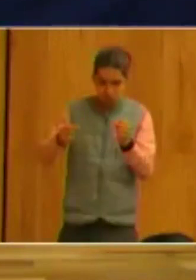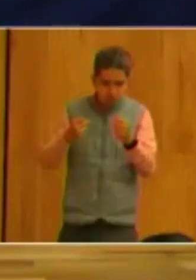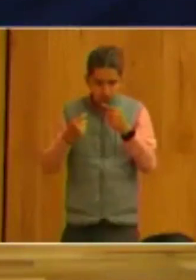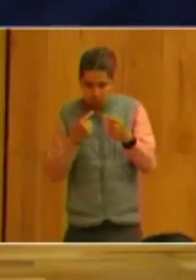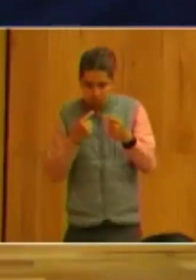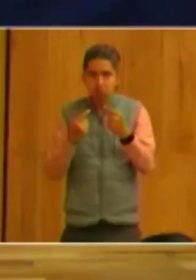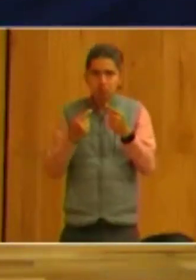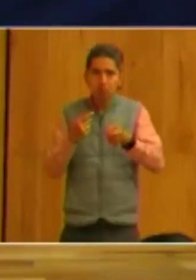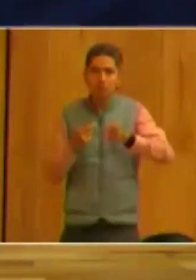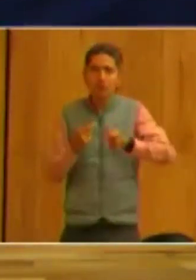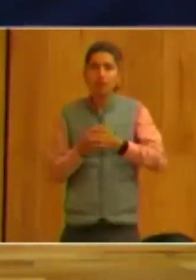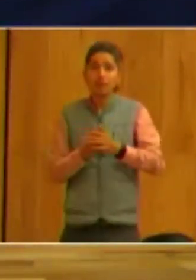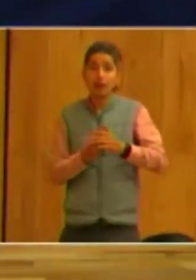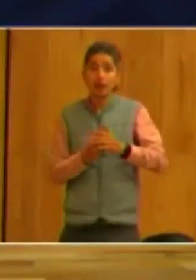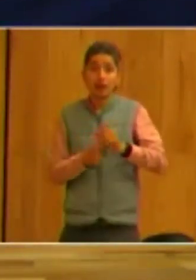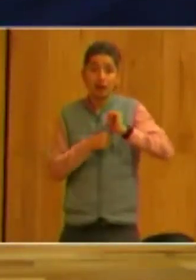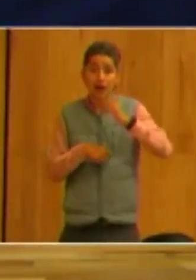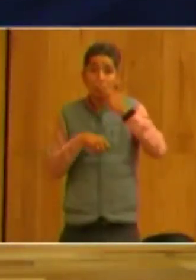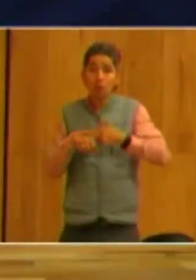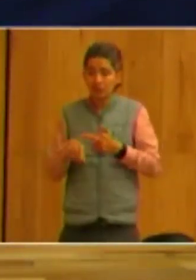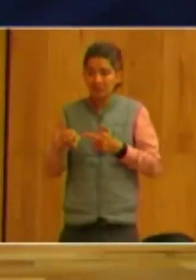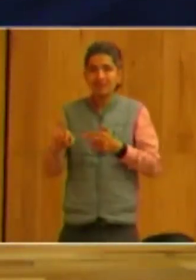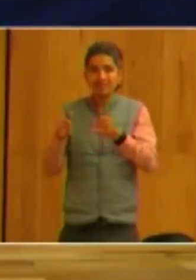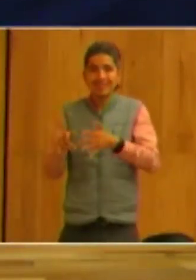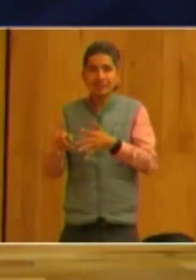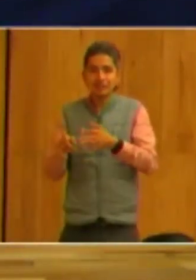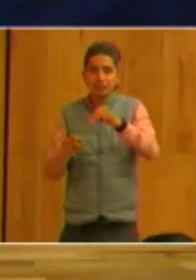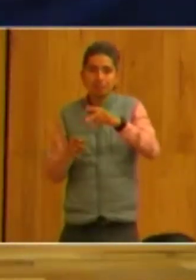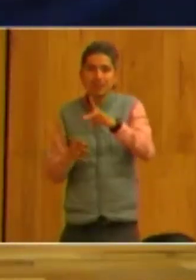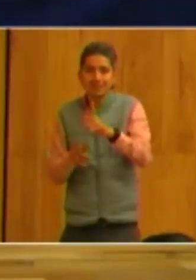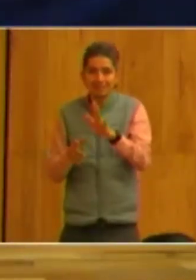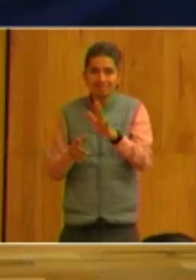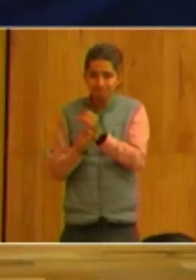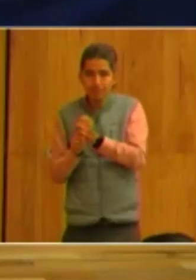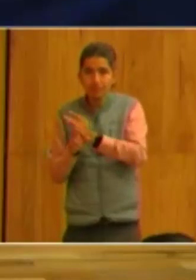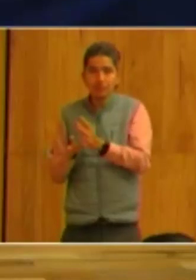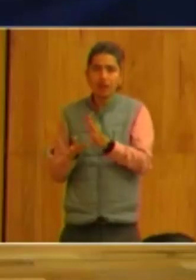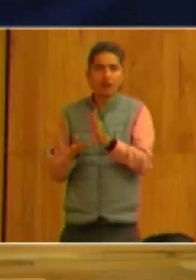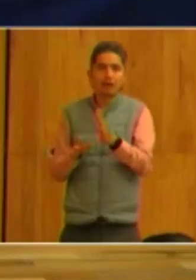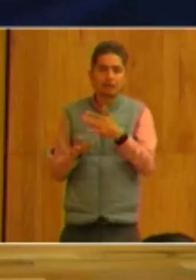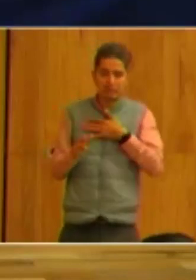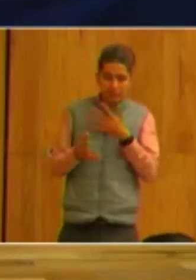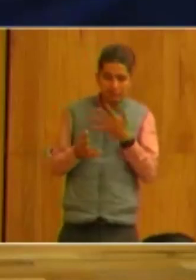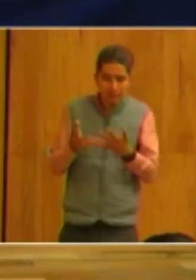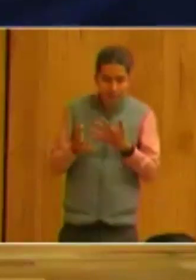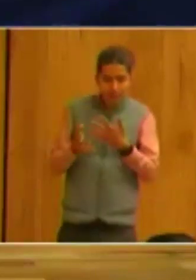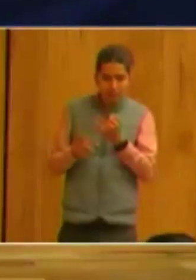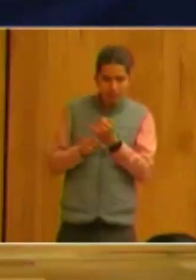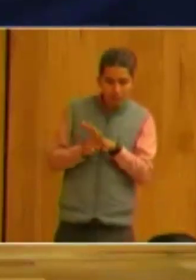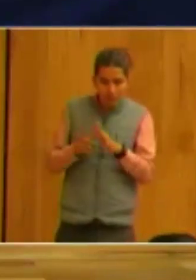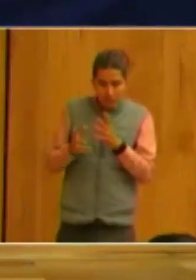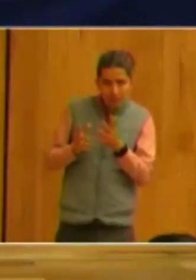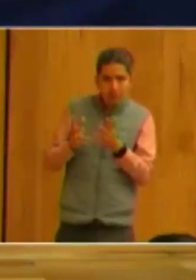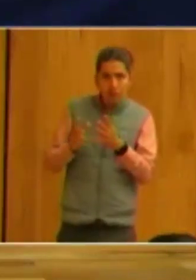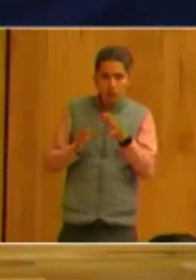es del Ministerio Público y sí nos vemos limitados, aunque no imposibilitados, para hacerla